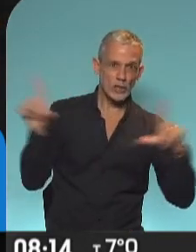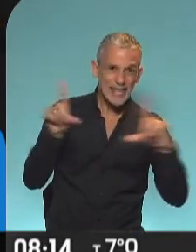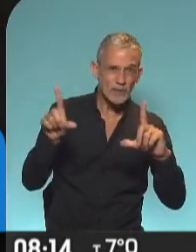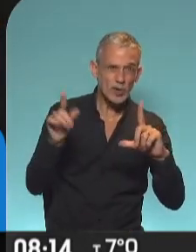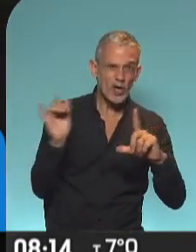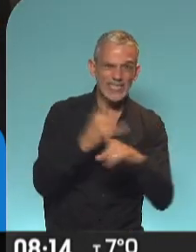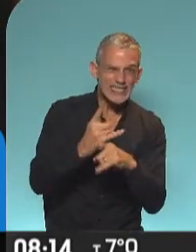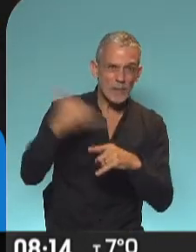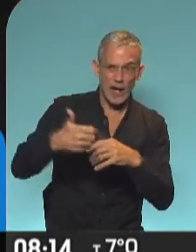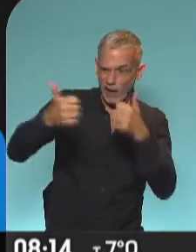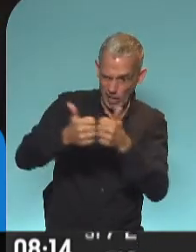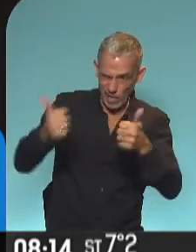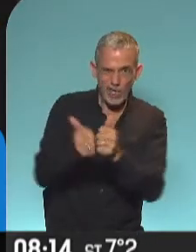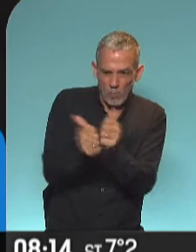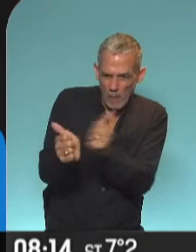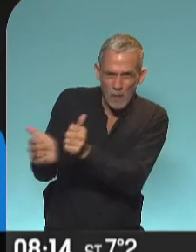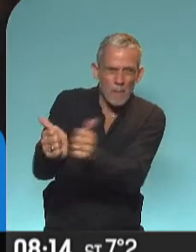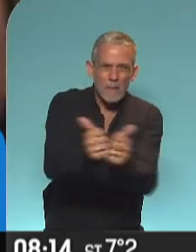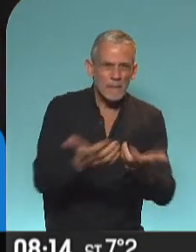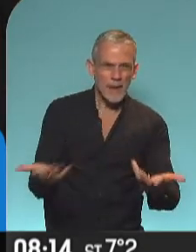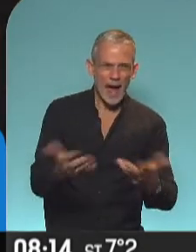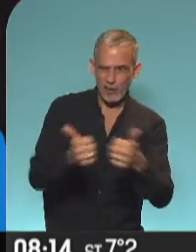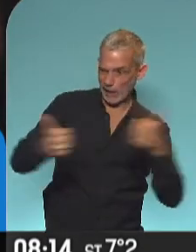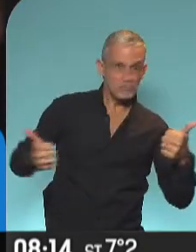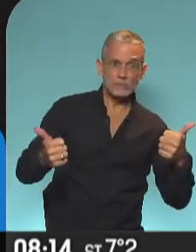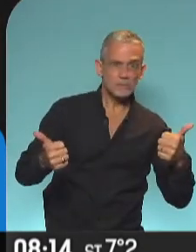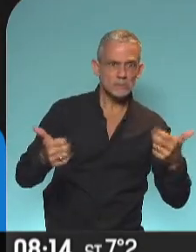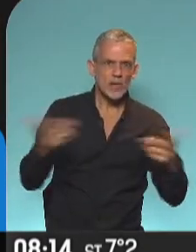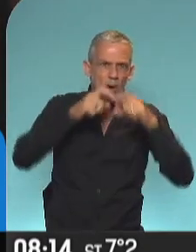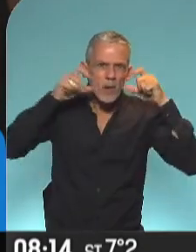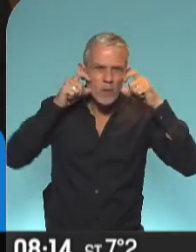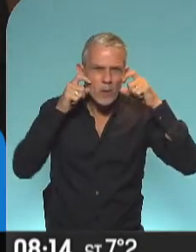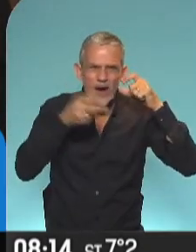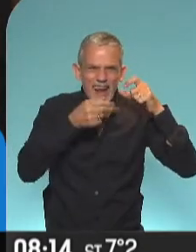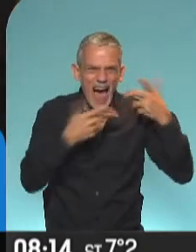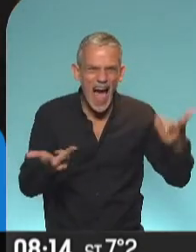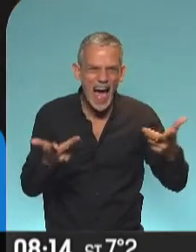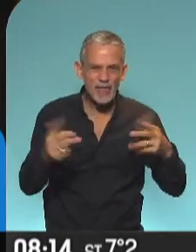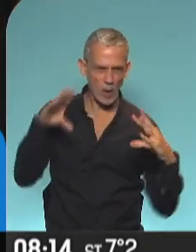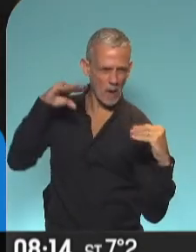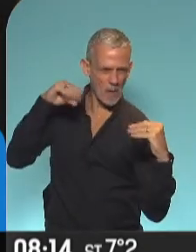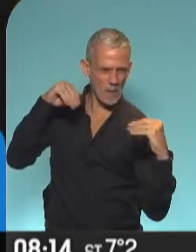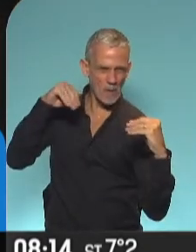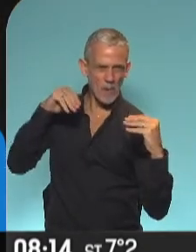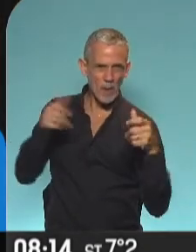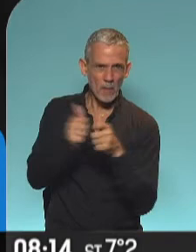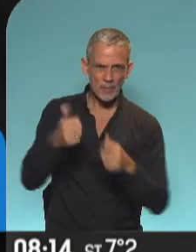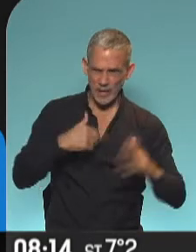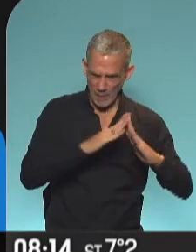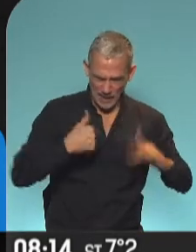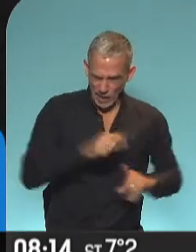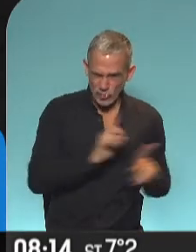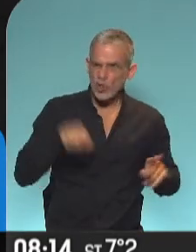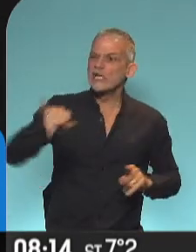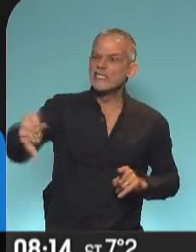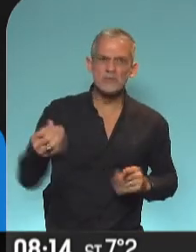no haya un protocolo, no haya una normativa y todo el mundo esté horas sin barbijo, hablando en un espacio cerrado y al mismo tiempo diciendo que